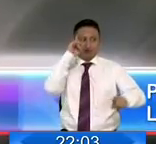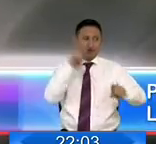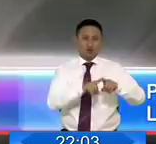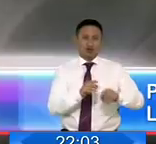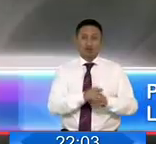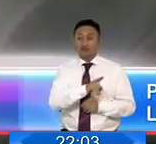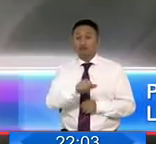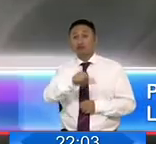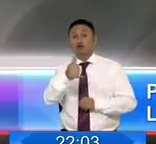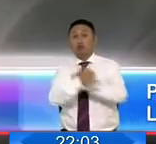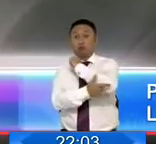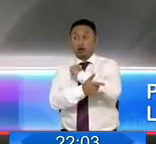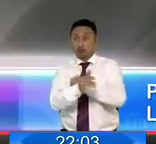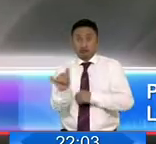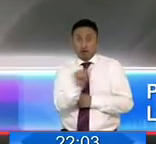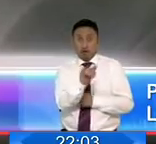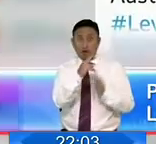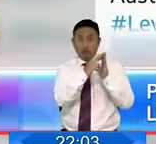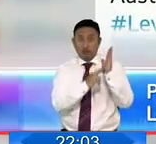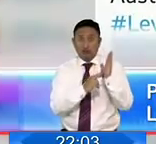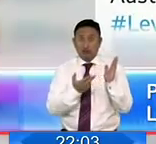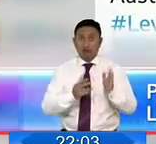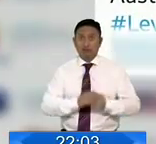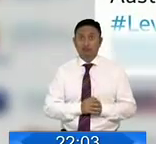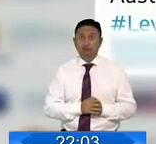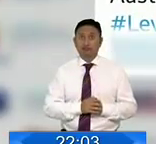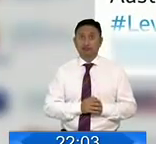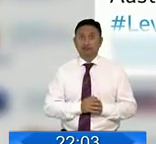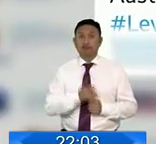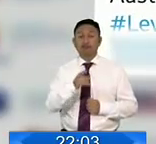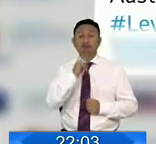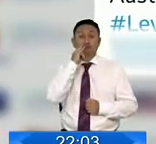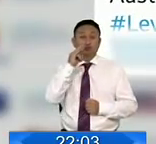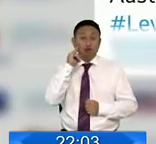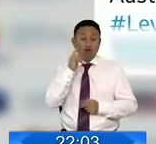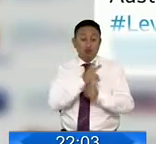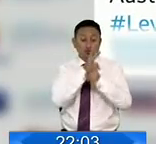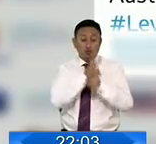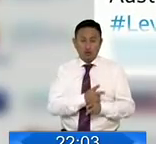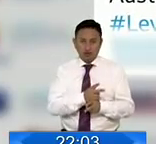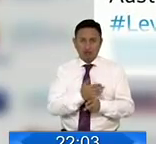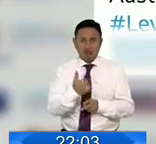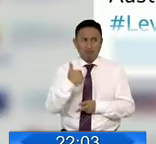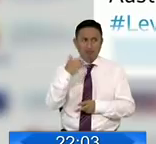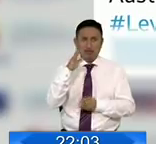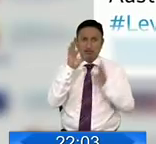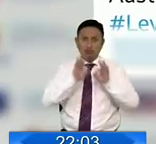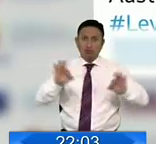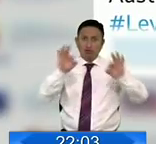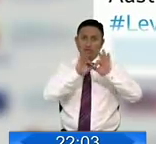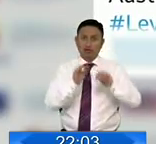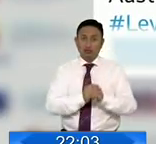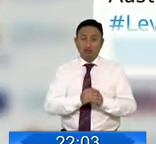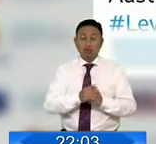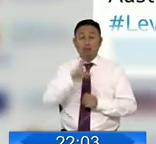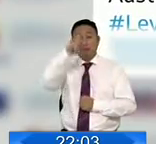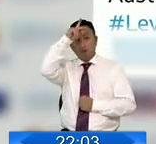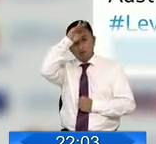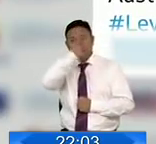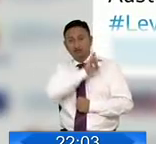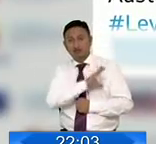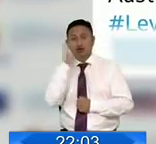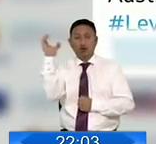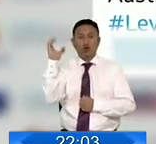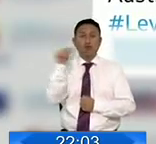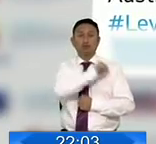países en donde existen este tipo de registros. Proteger a nuestros niños es interés superior en el mundo. Perú, Chile, Colombia, El